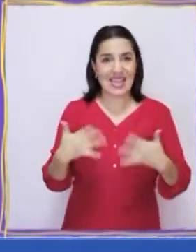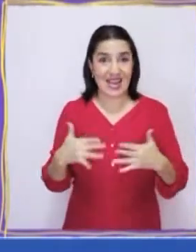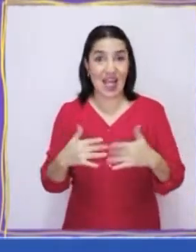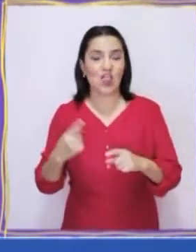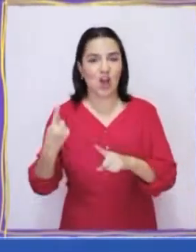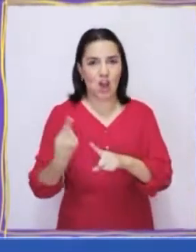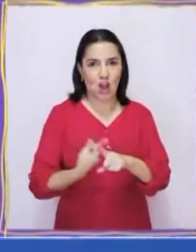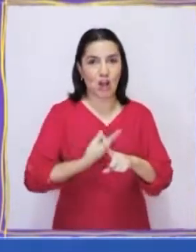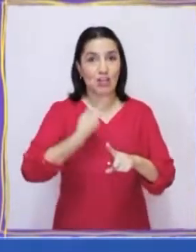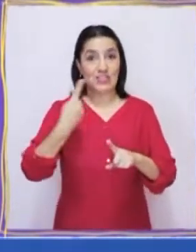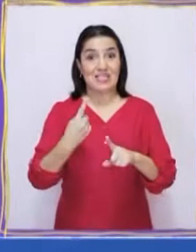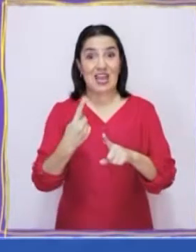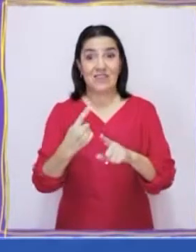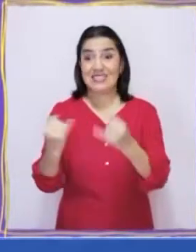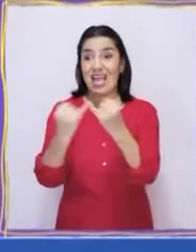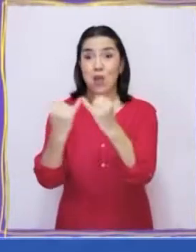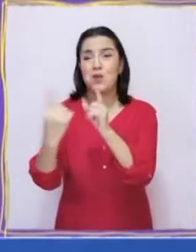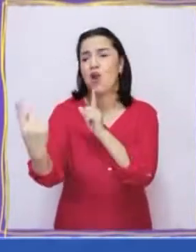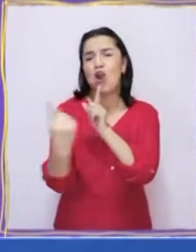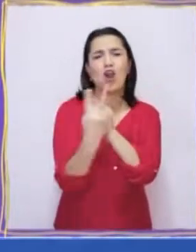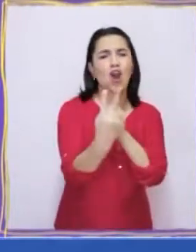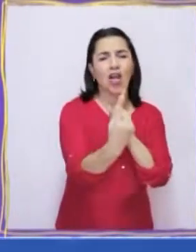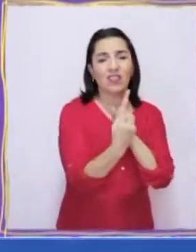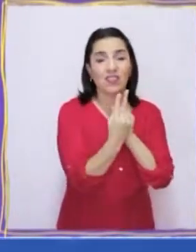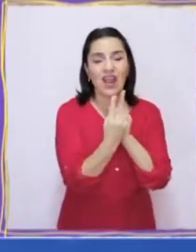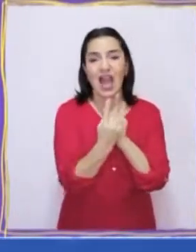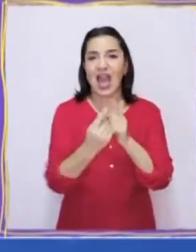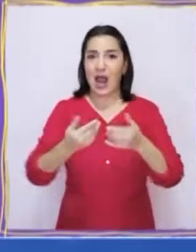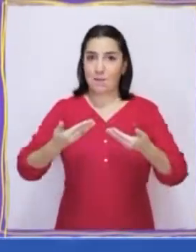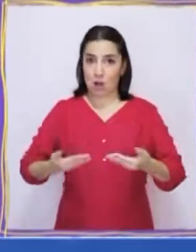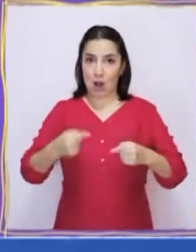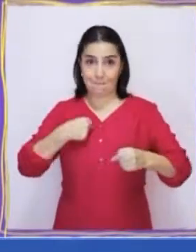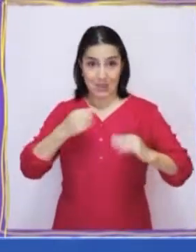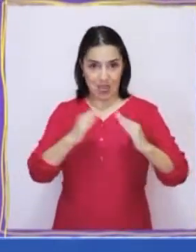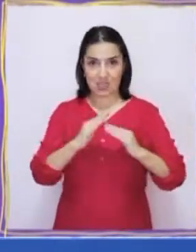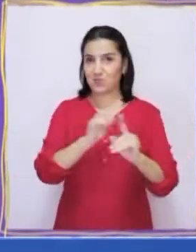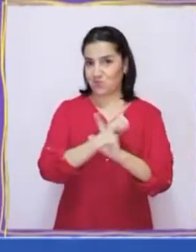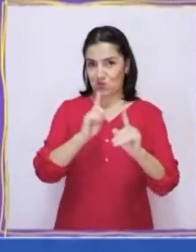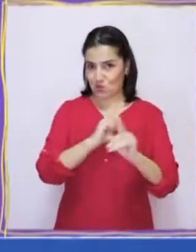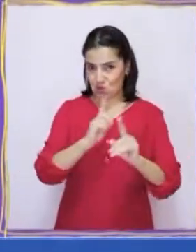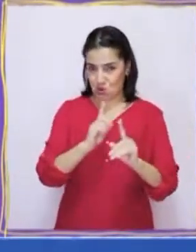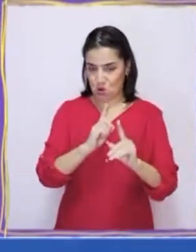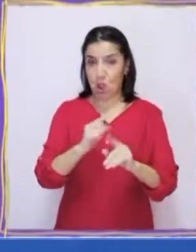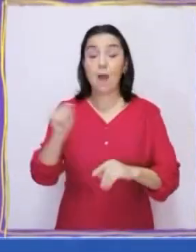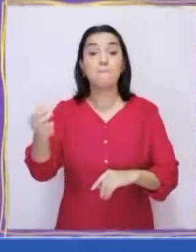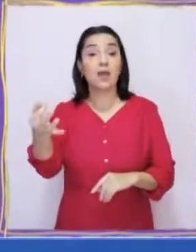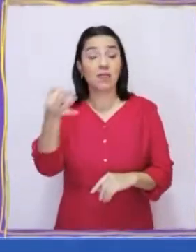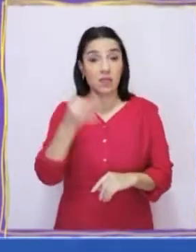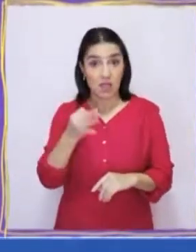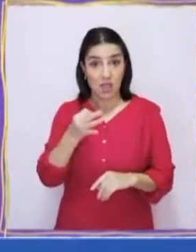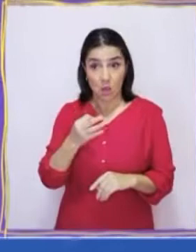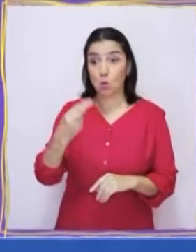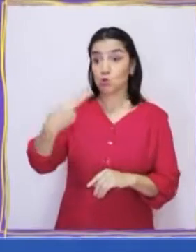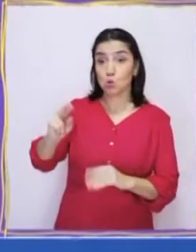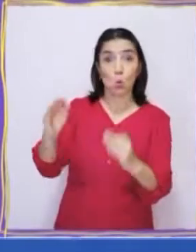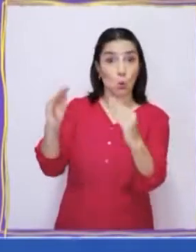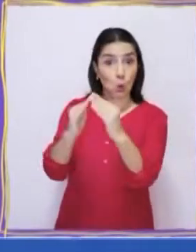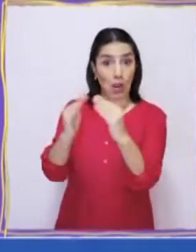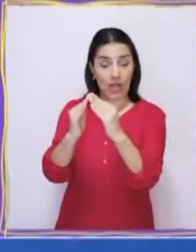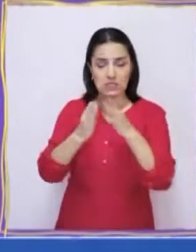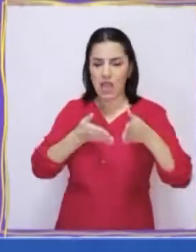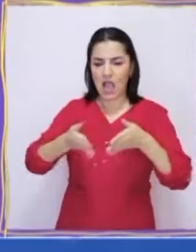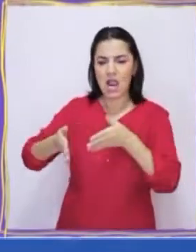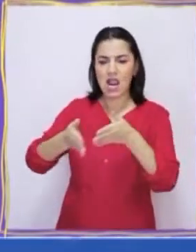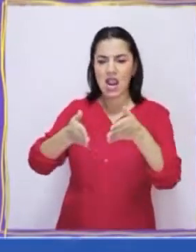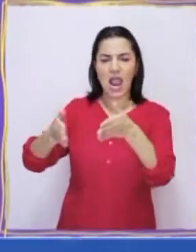emocionada porque nuevamente me voy a encontrar con mis amigos, pero esta vez no va a ser en mi casa. Me dijeron que para llegar hasta allá